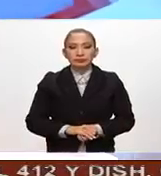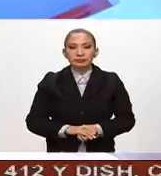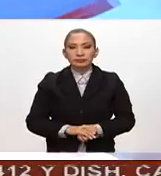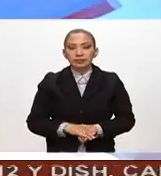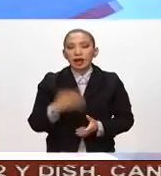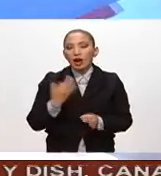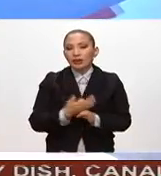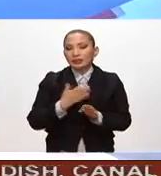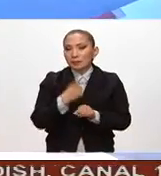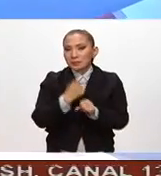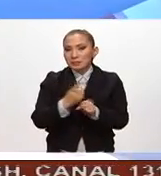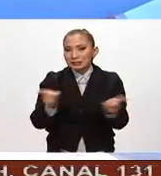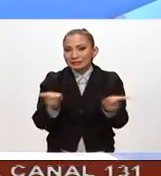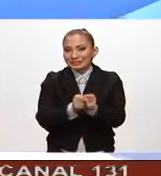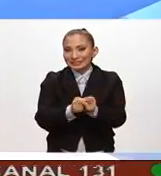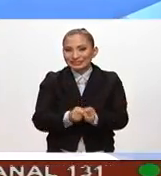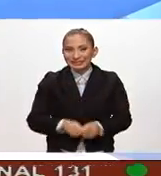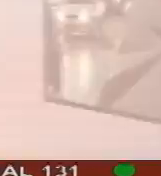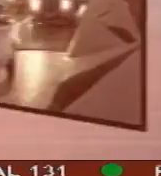Es momento de ir a nuestro primer resumen.